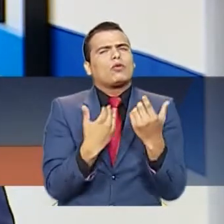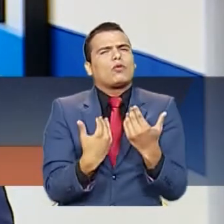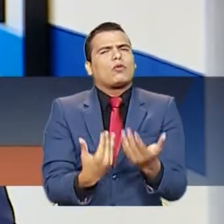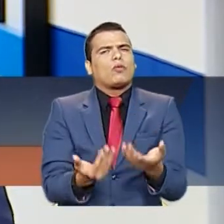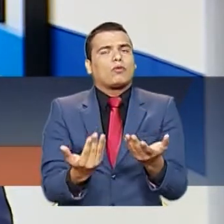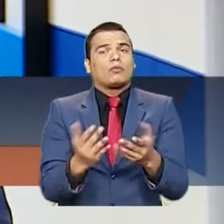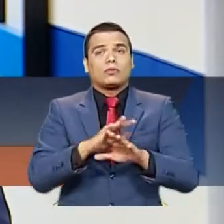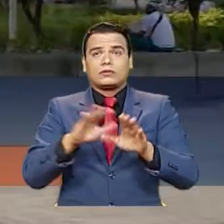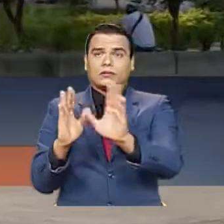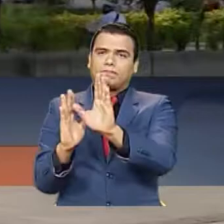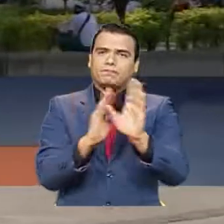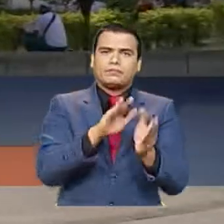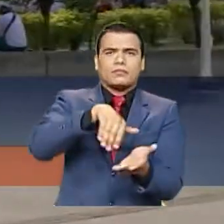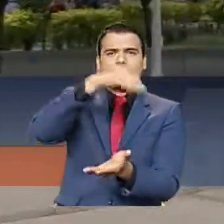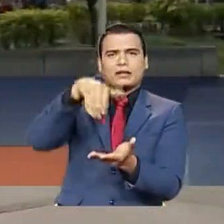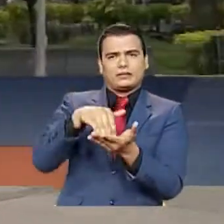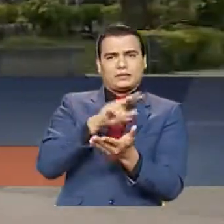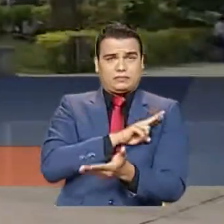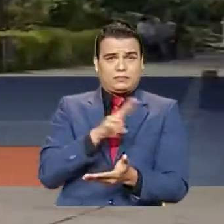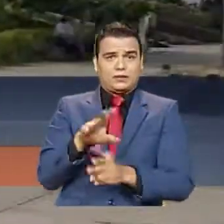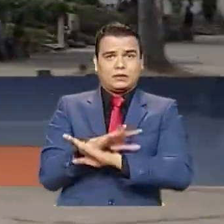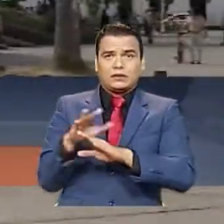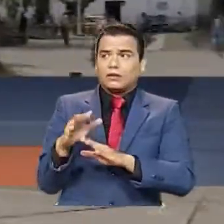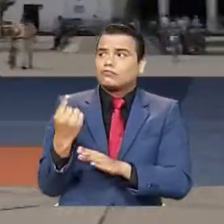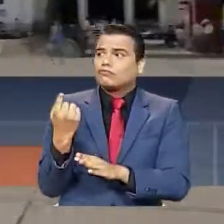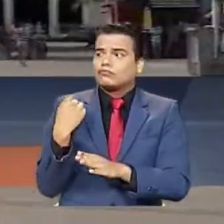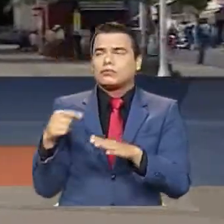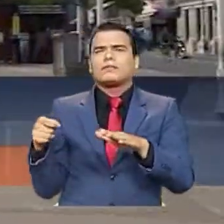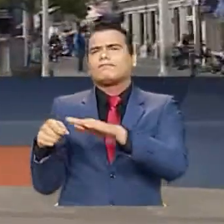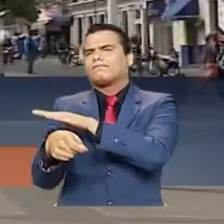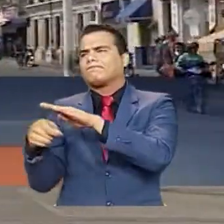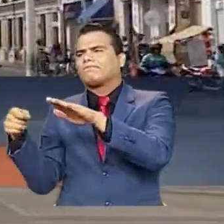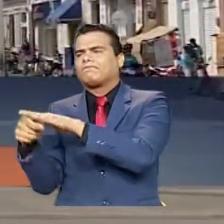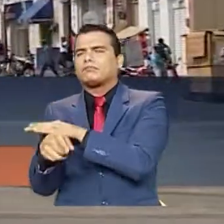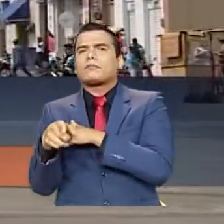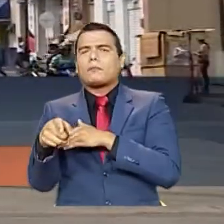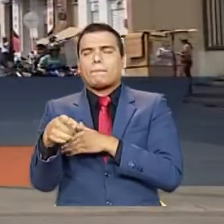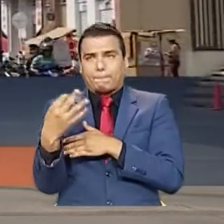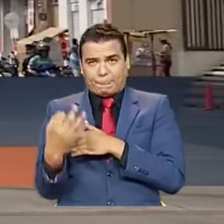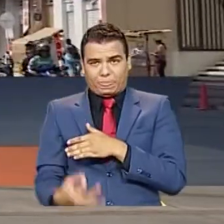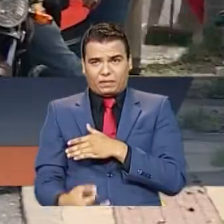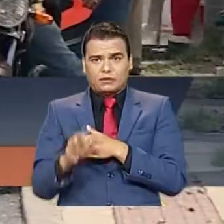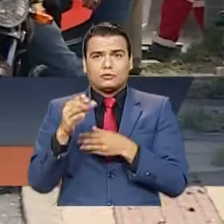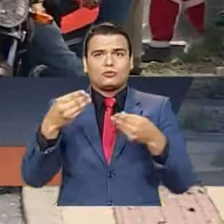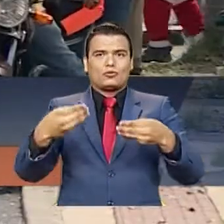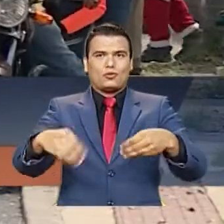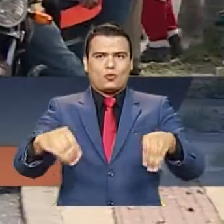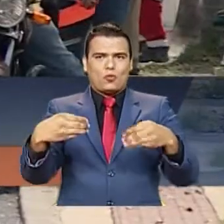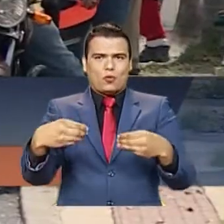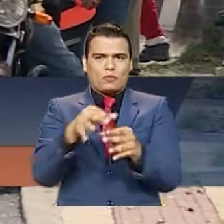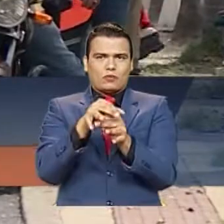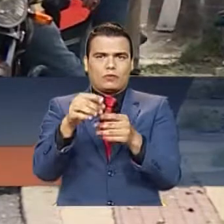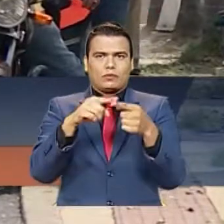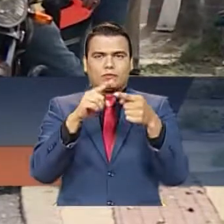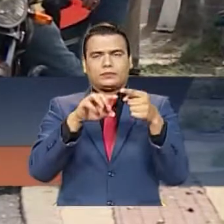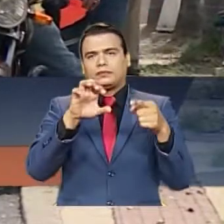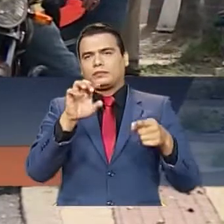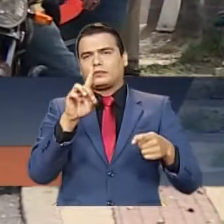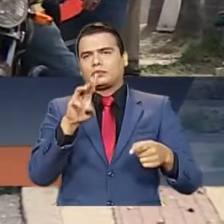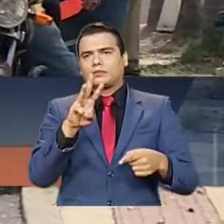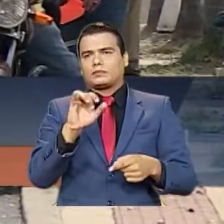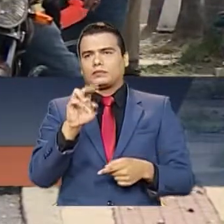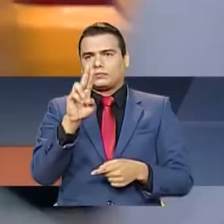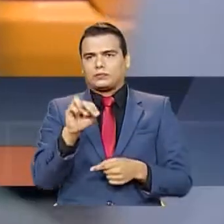del centro del valle del cauca fueron asesinados en el centro de esta población de tuluá dos personas edwin andrés andrade